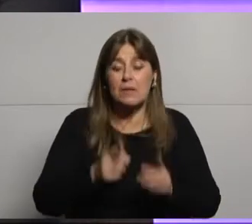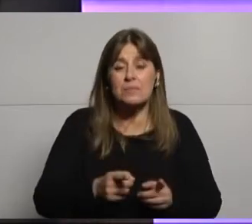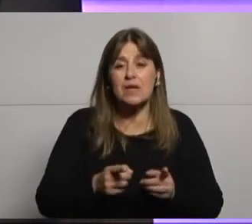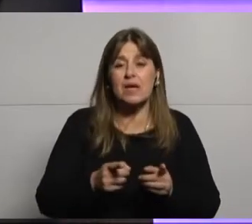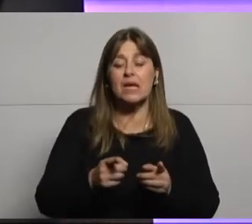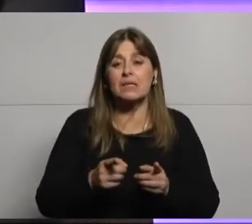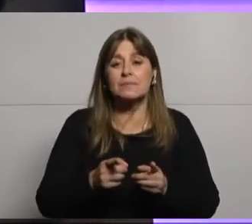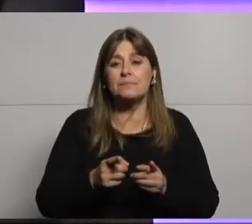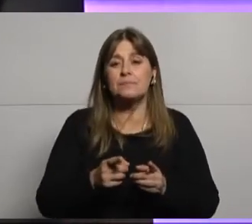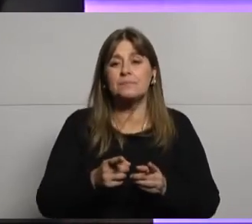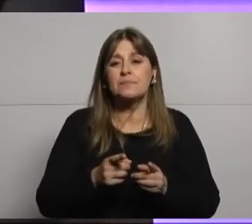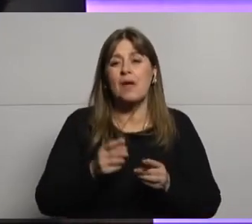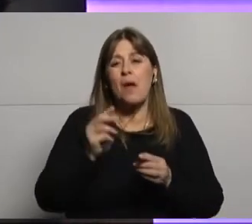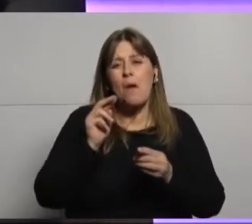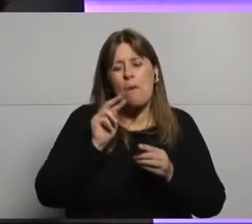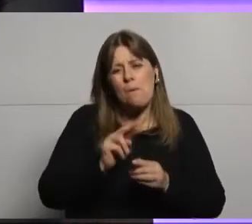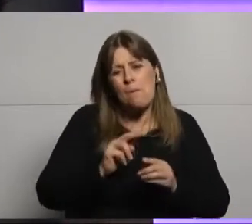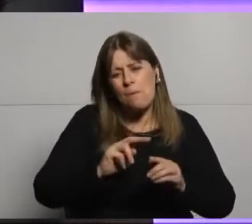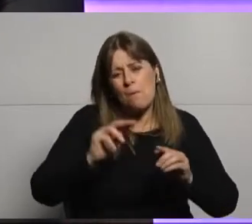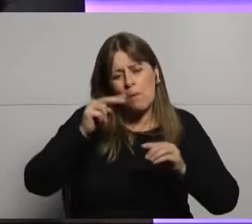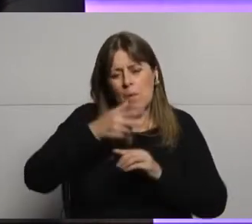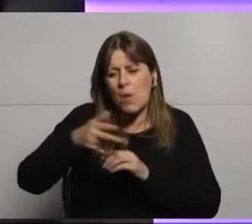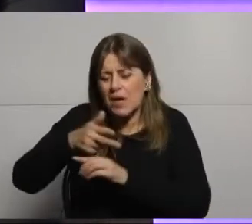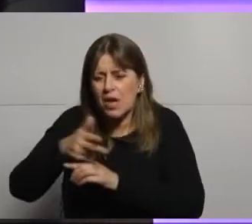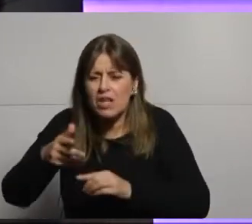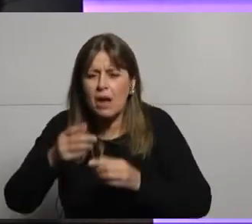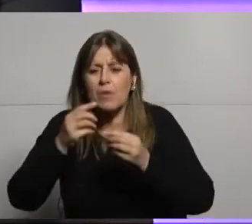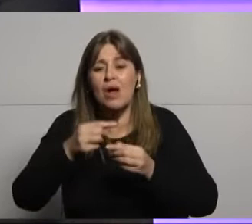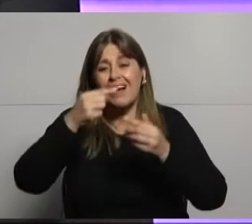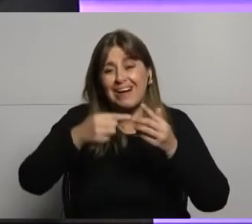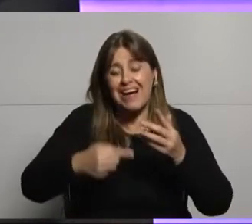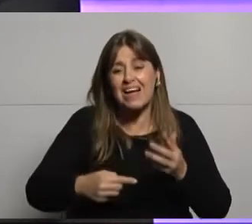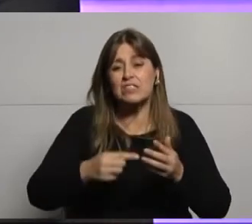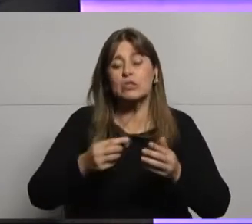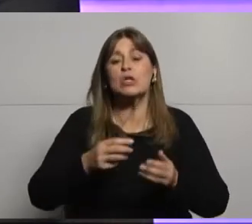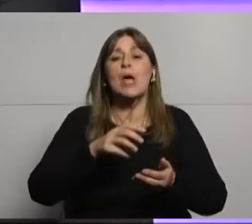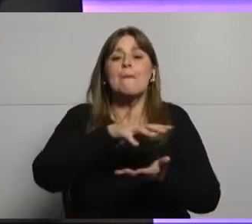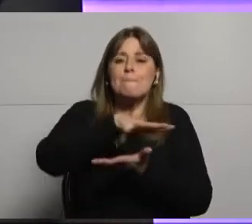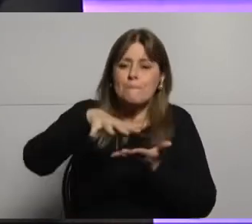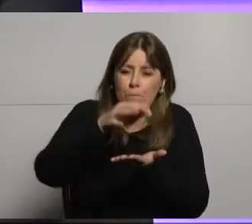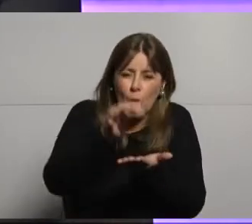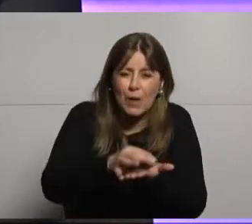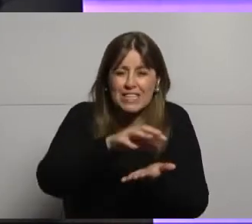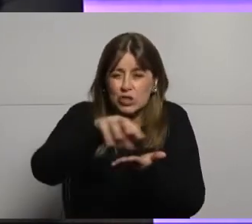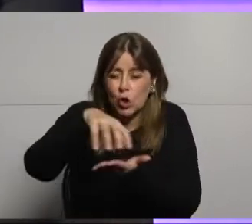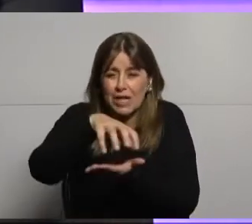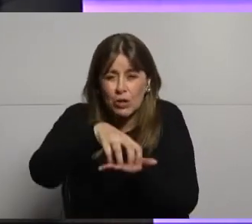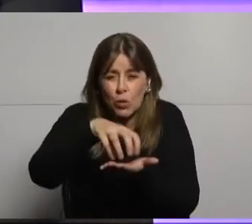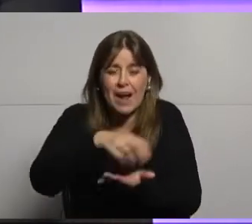georreferenciamos y monitoreamos casos en poblaciones vulnerables. Por